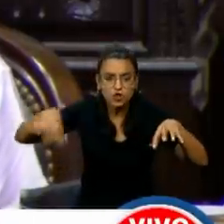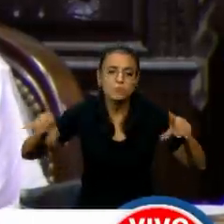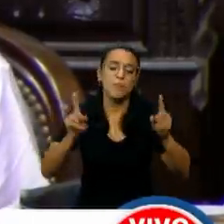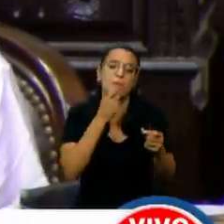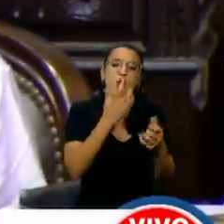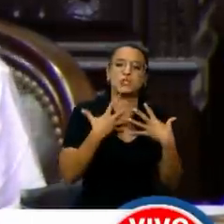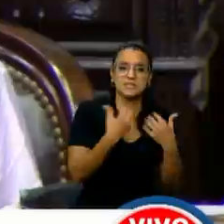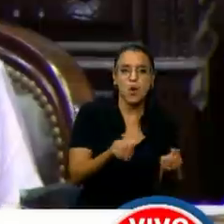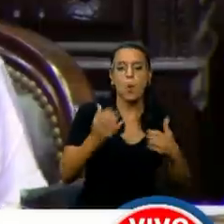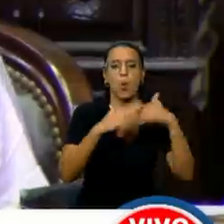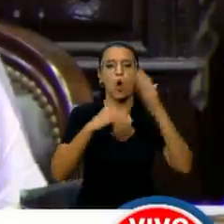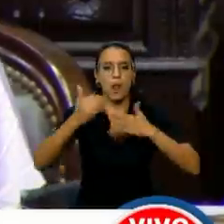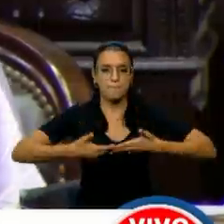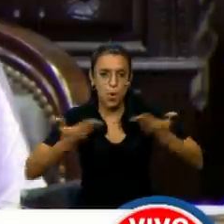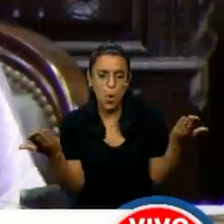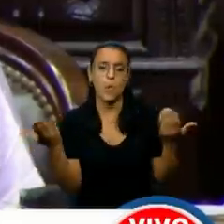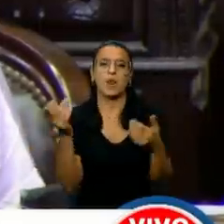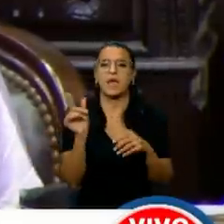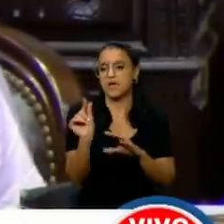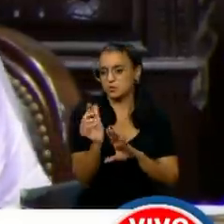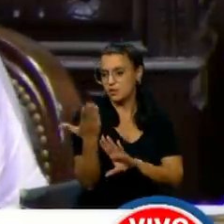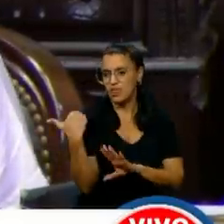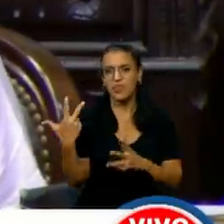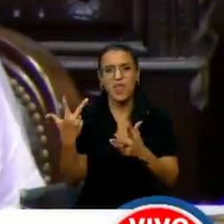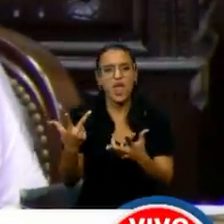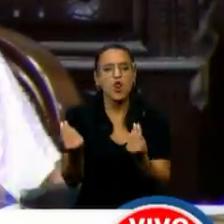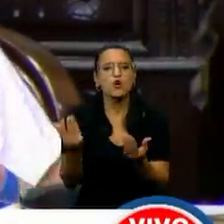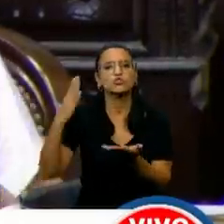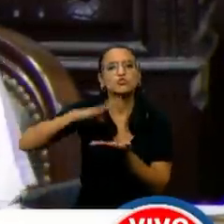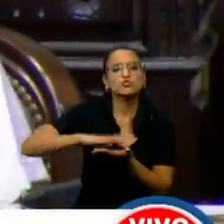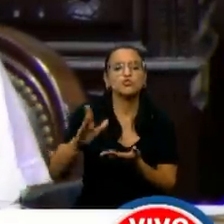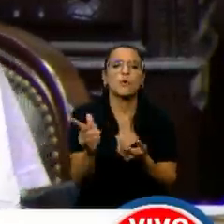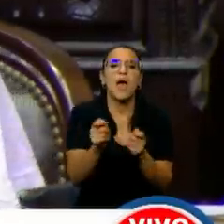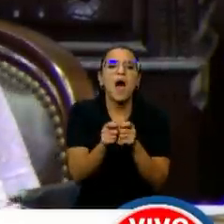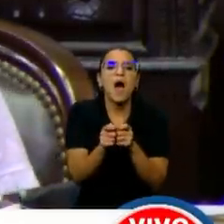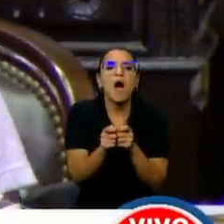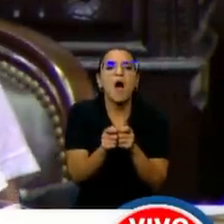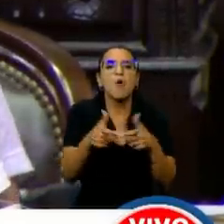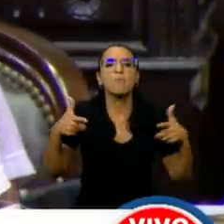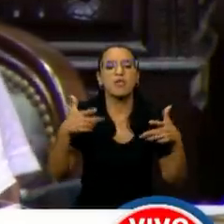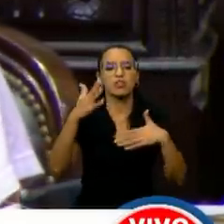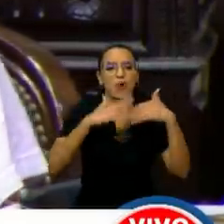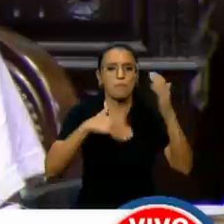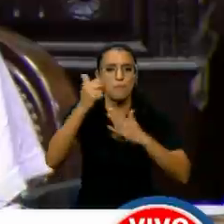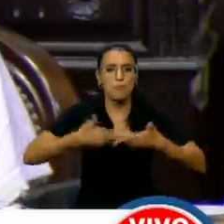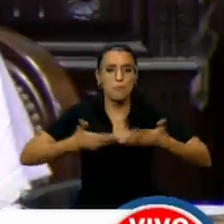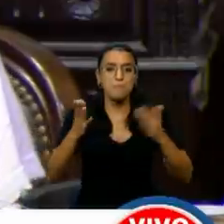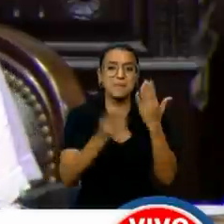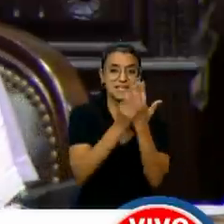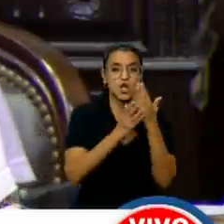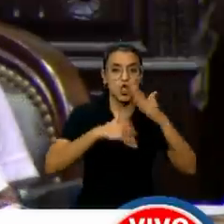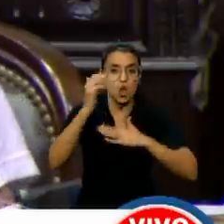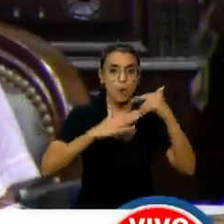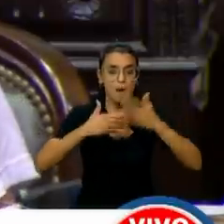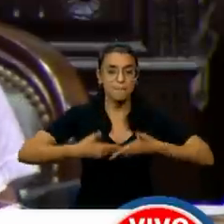en salud en obra pública recién se hacía mención al incremento de obra pública del ministerio de obras públicas